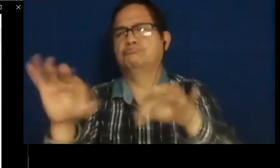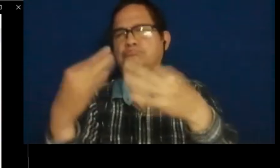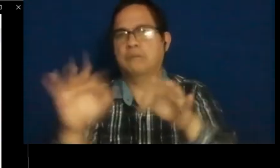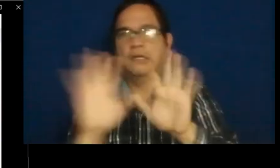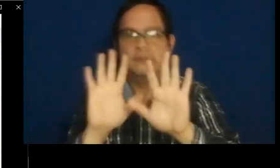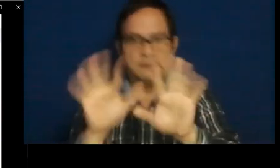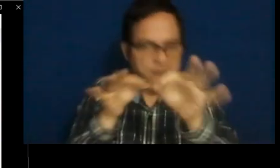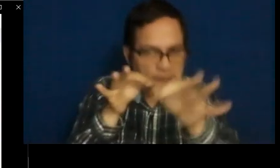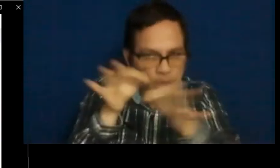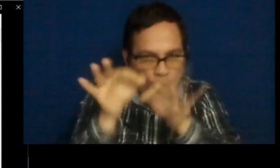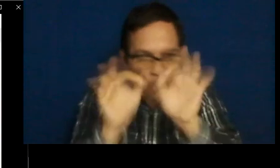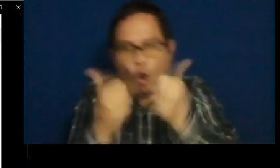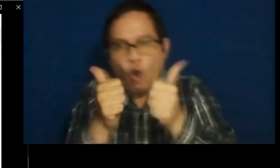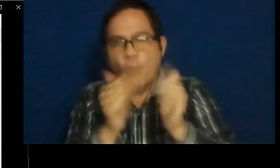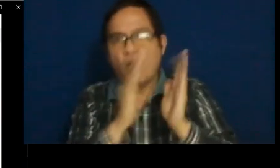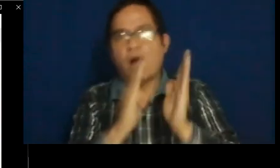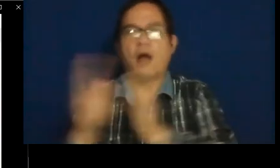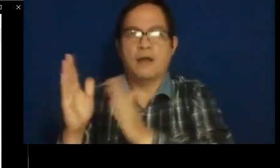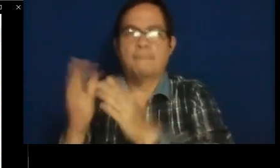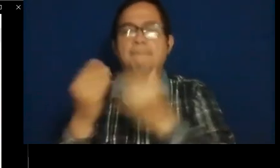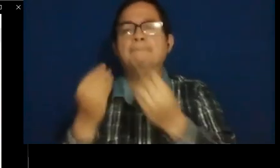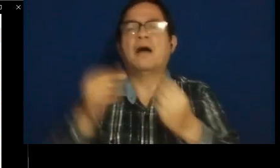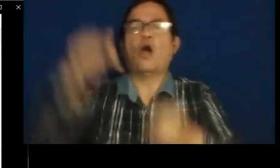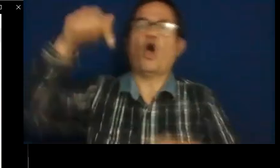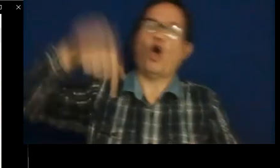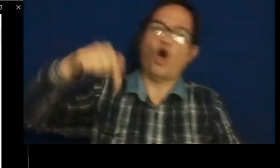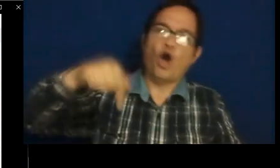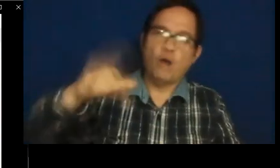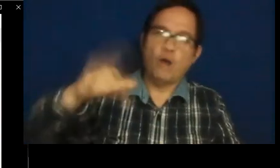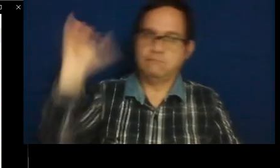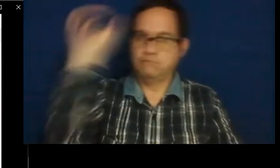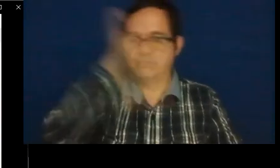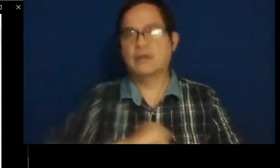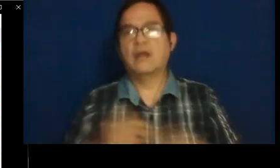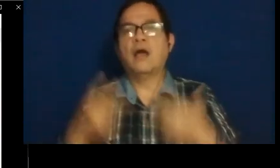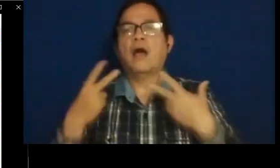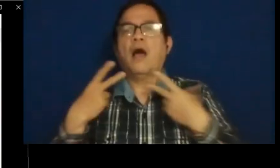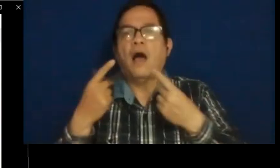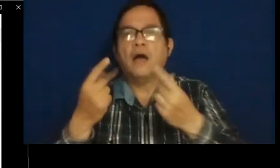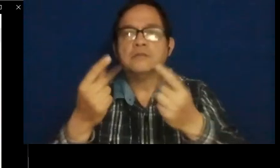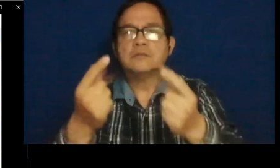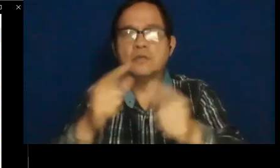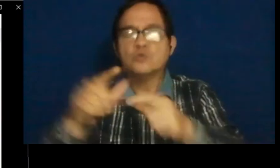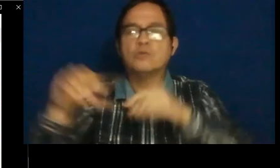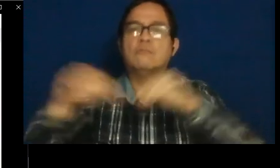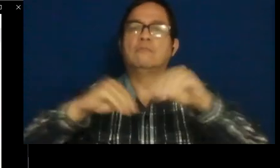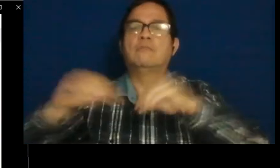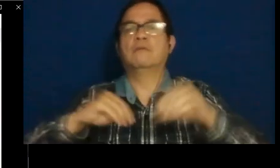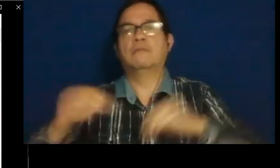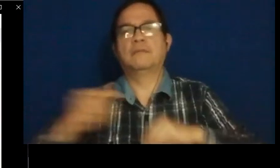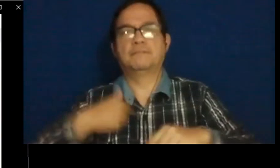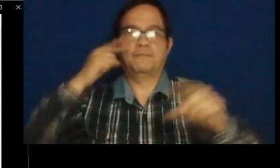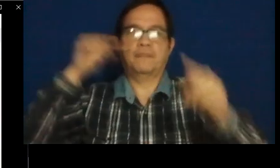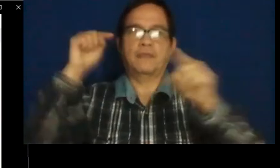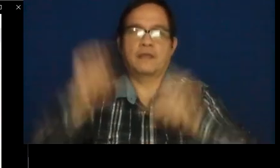desarrolla para primordialmente en el caso de hoy obtener una aceleración. La aceleración del movimiento es nuestro objetivo el